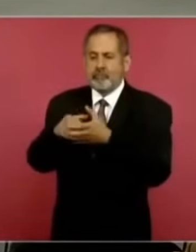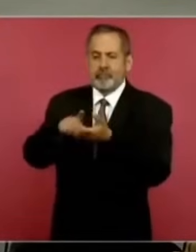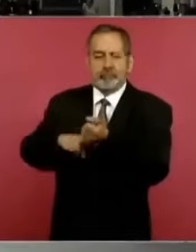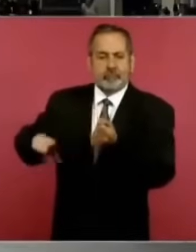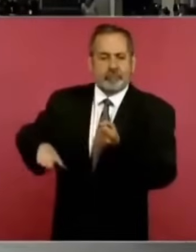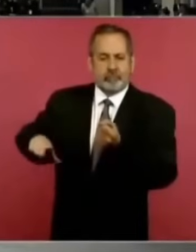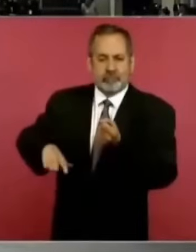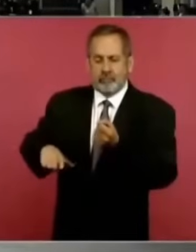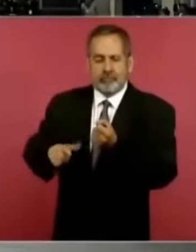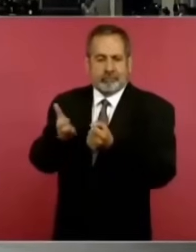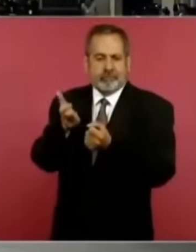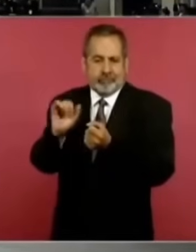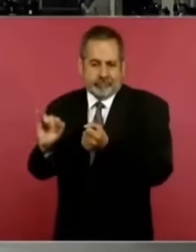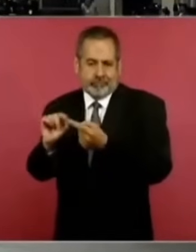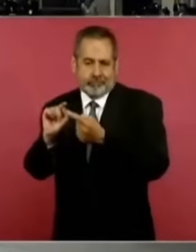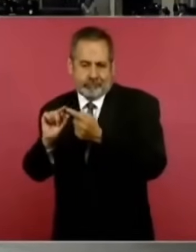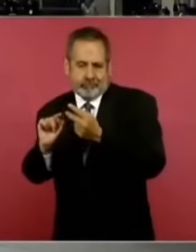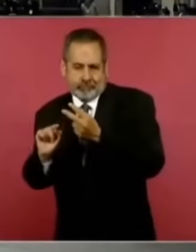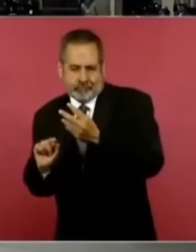tres